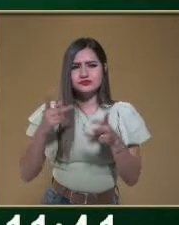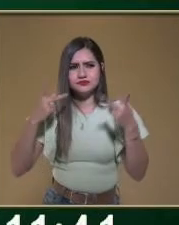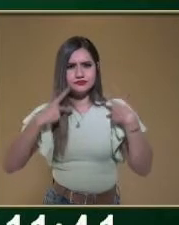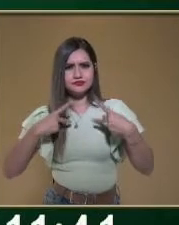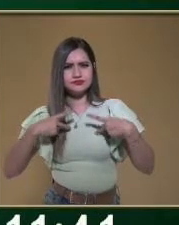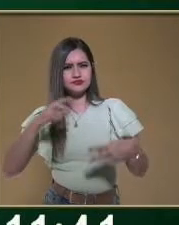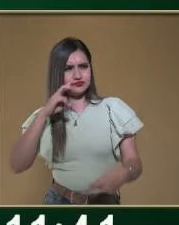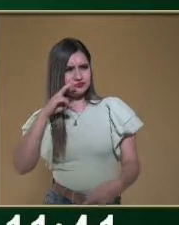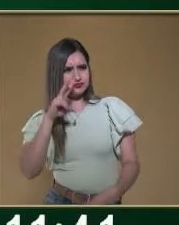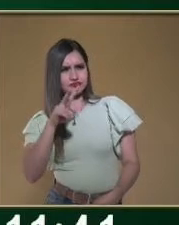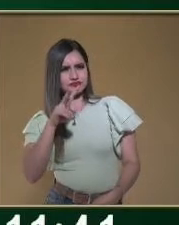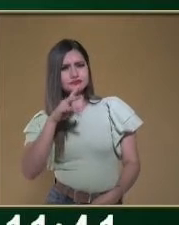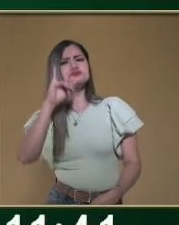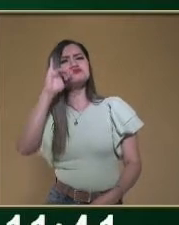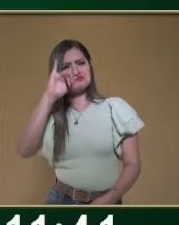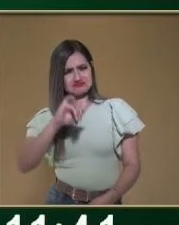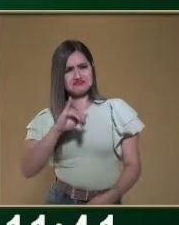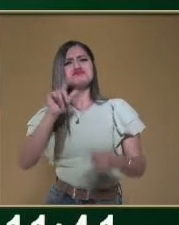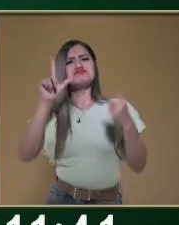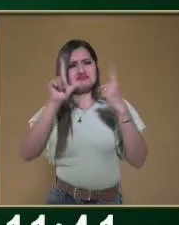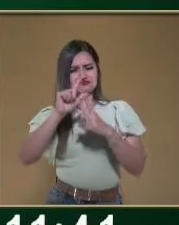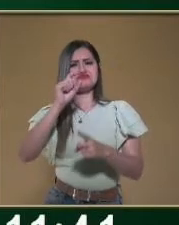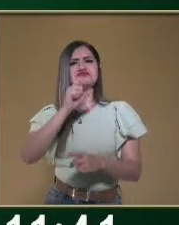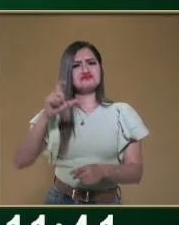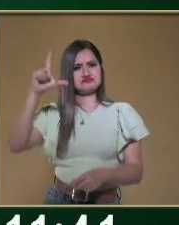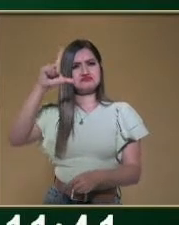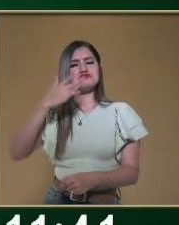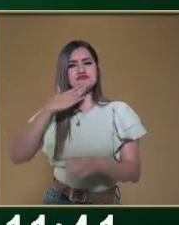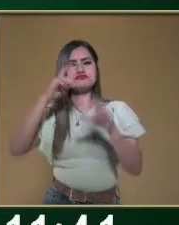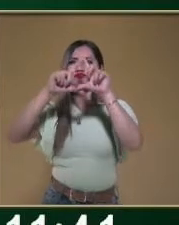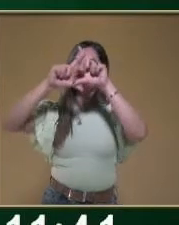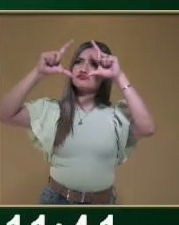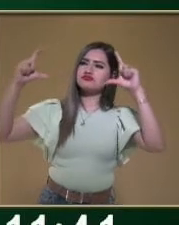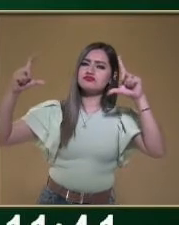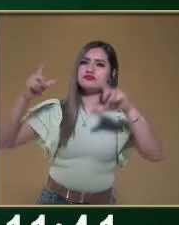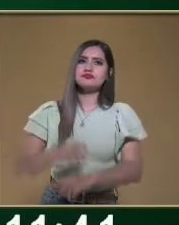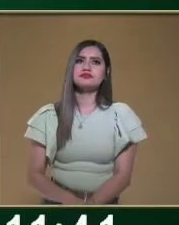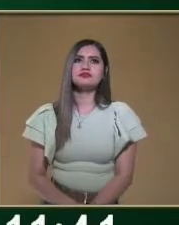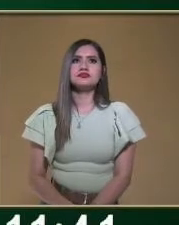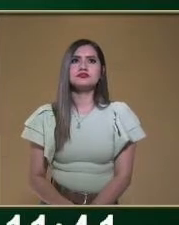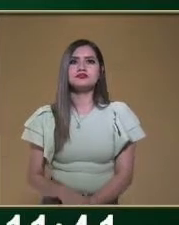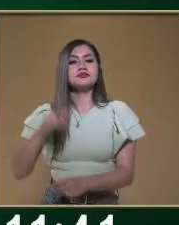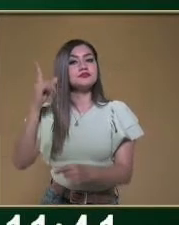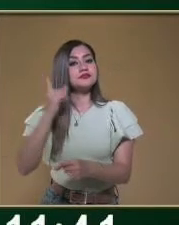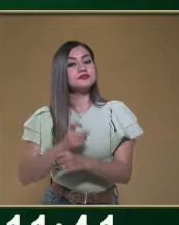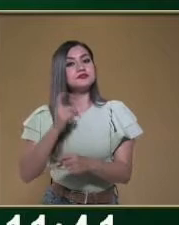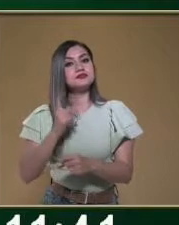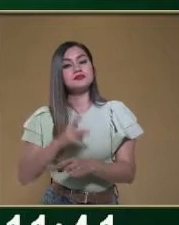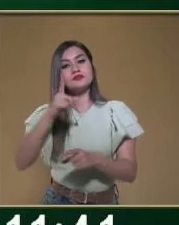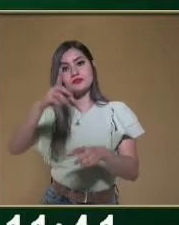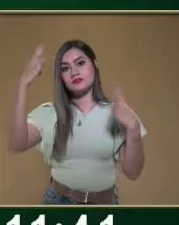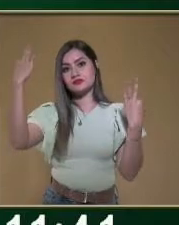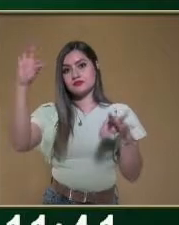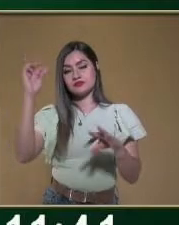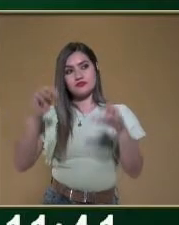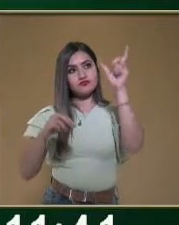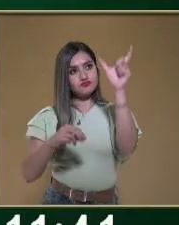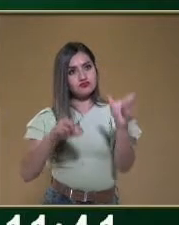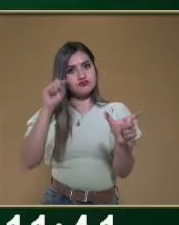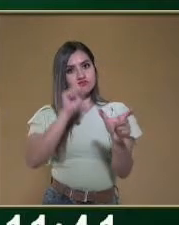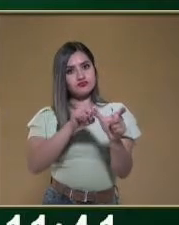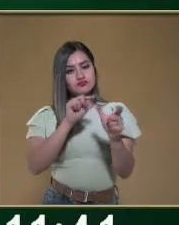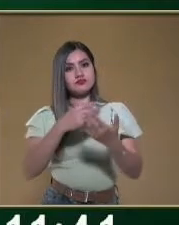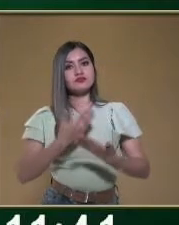Ana, tiene la del tamaño de letra adecuado. Esta es la primera versión de tu cartel y con ayuda de